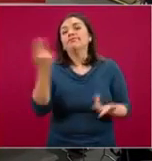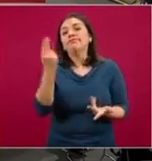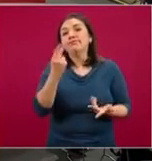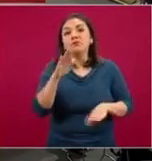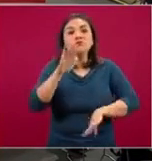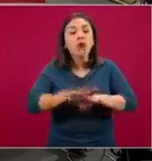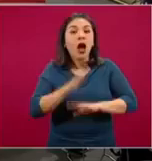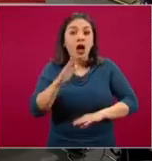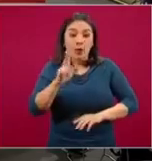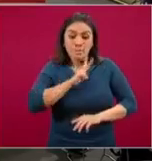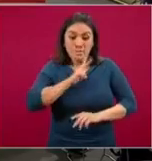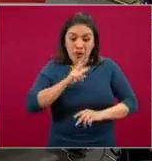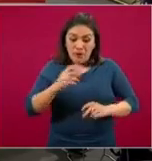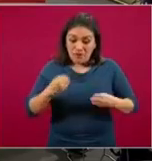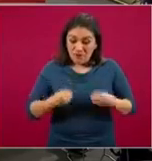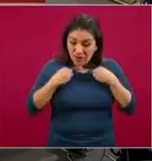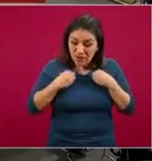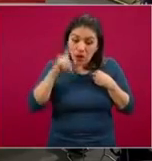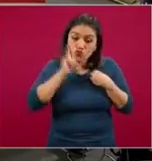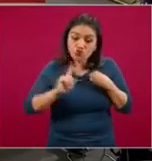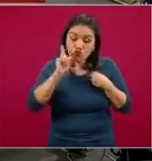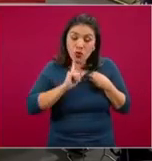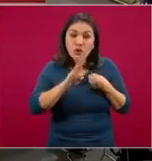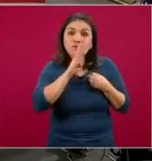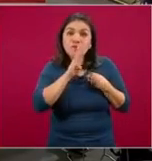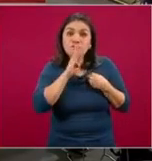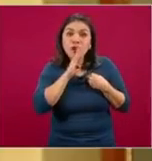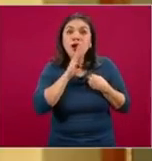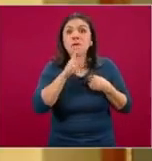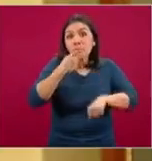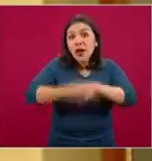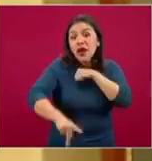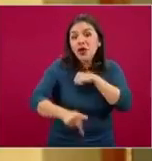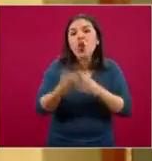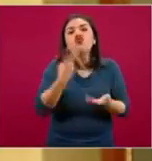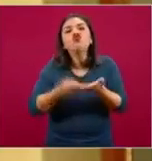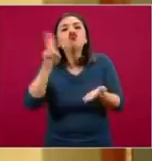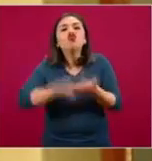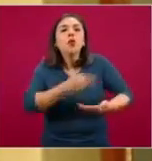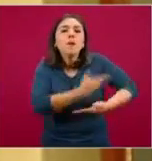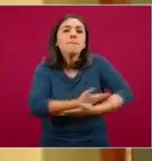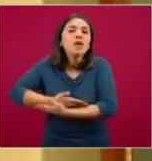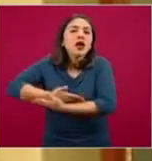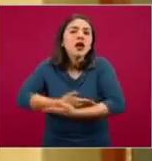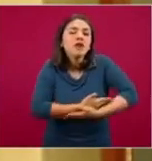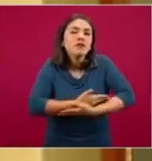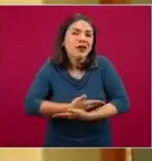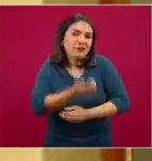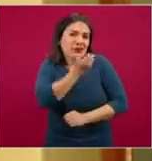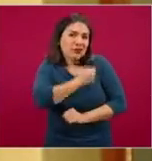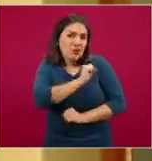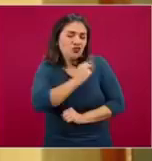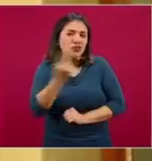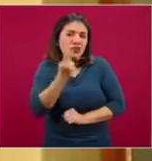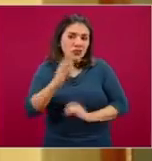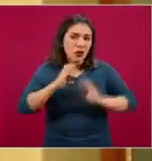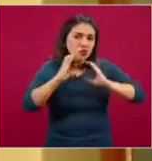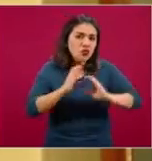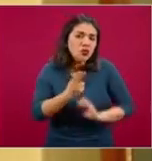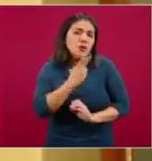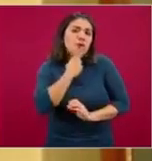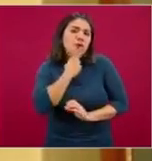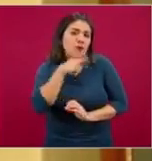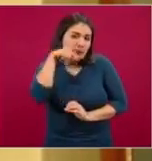riesgo no solo la vida de la mamá o de la mujer, sino también se pone en riesgo la salud y la vida